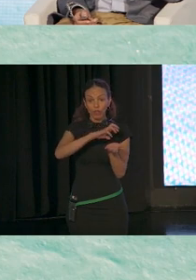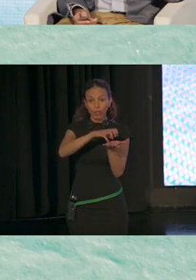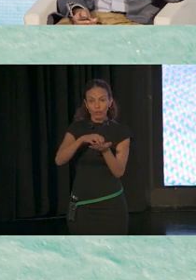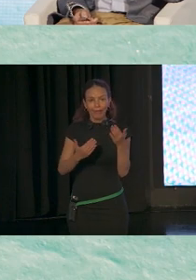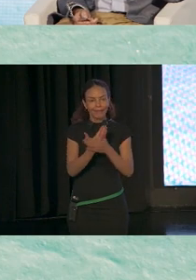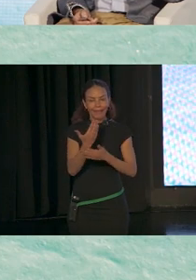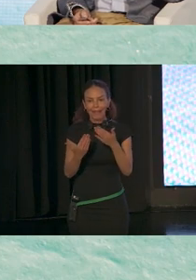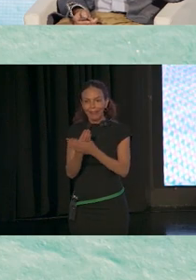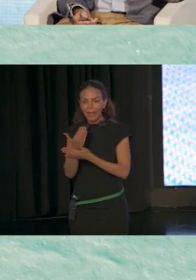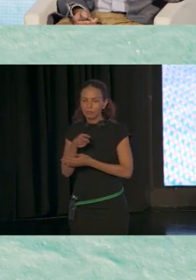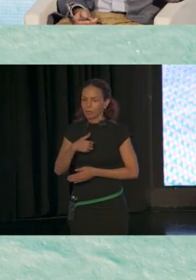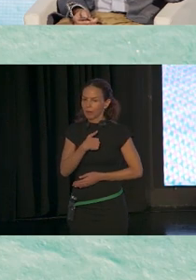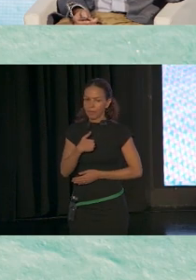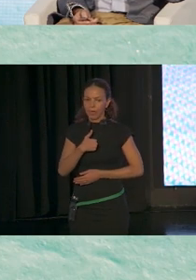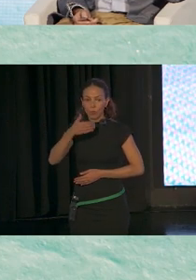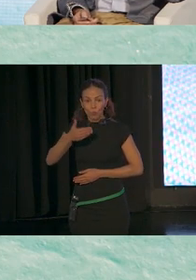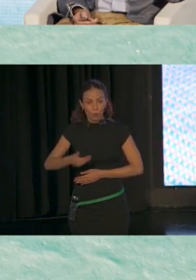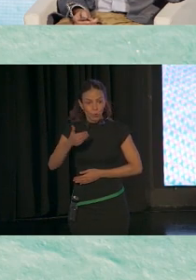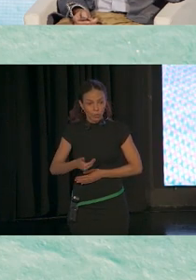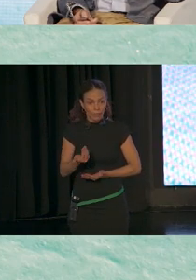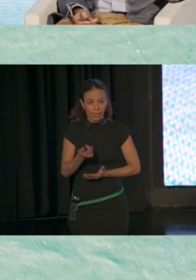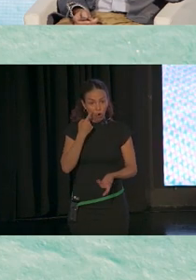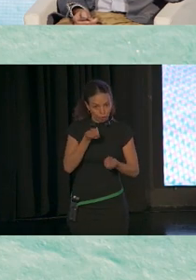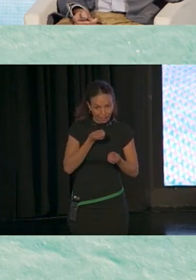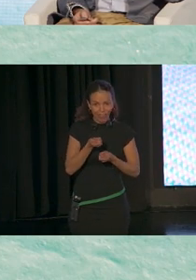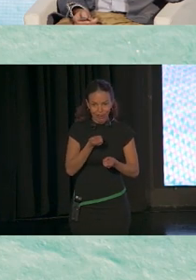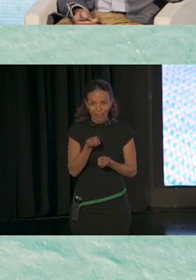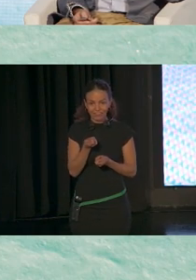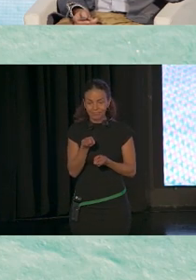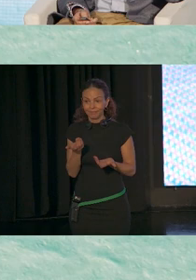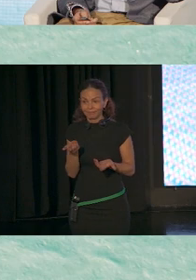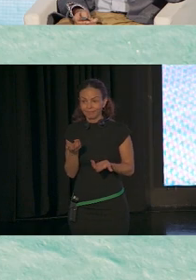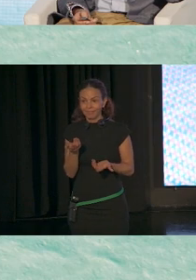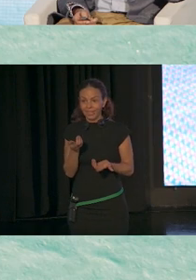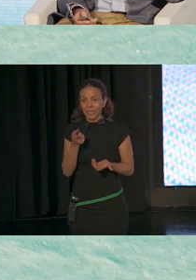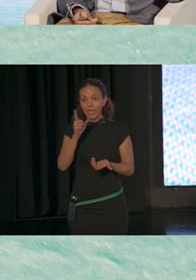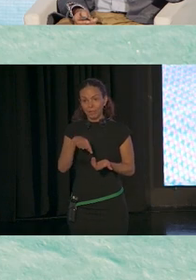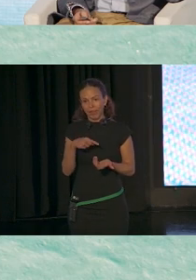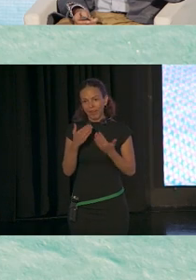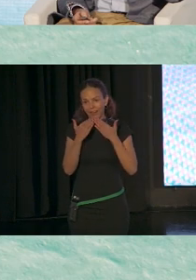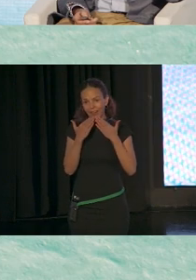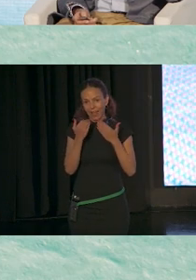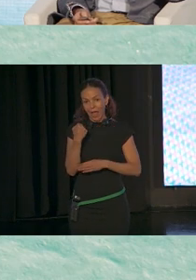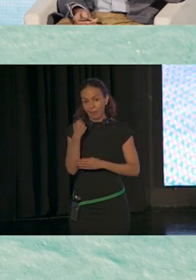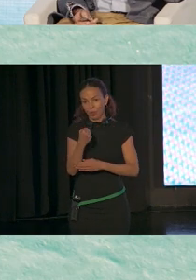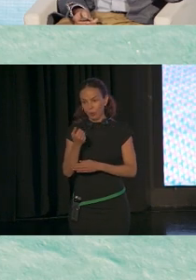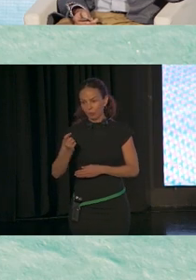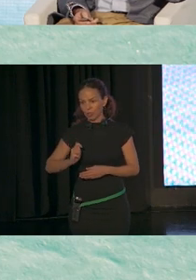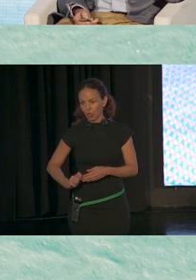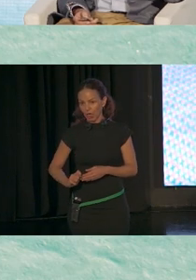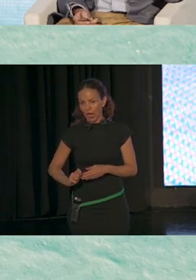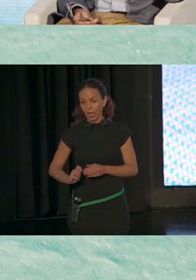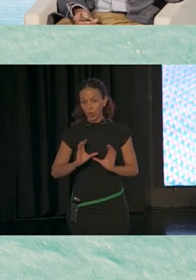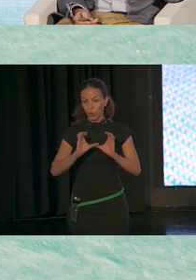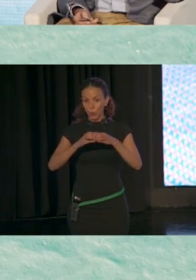diaria, juega un papel fundamental las coordinadoras, pero también con el apoyo, por supuesto, de los profesionales, la junta